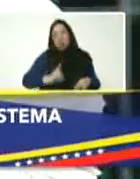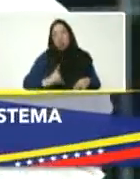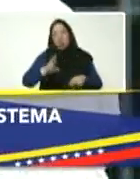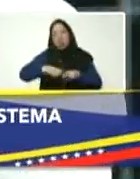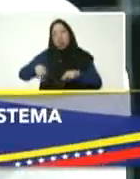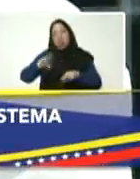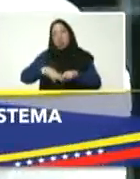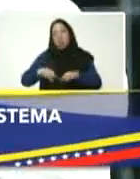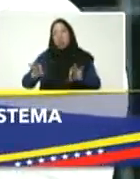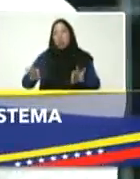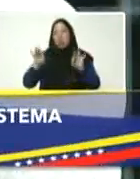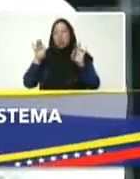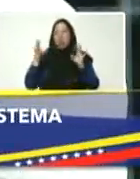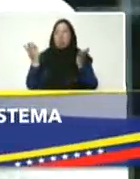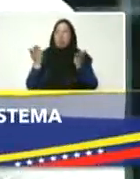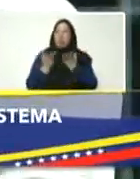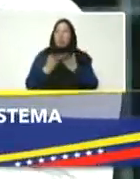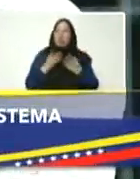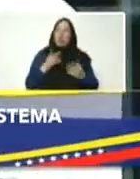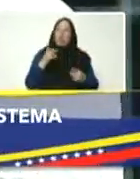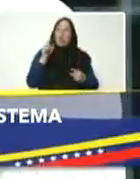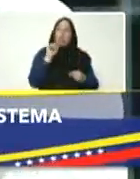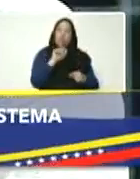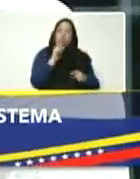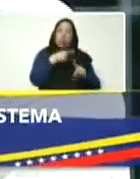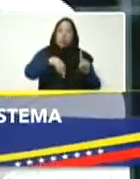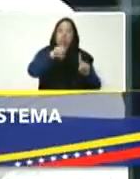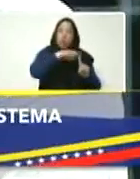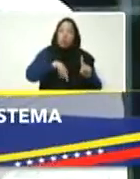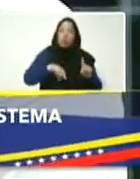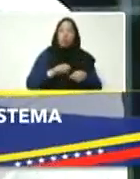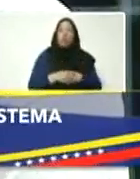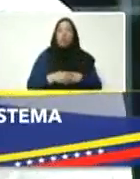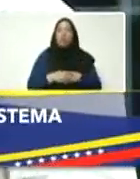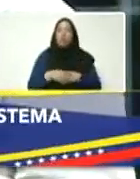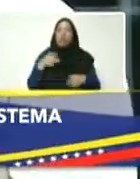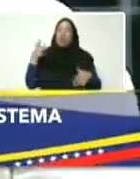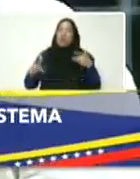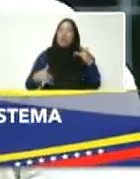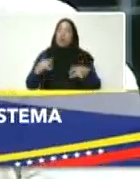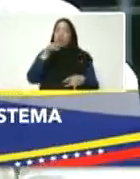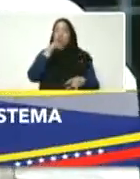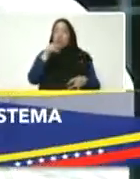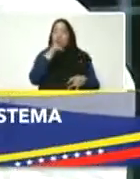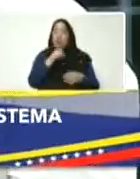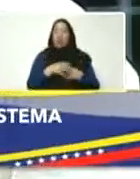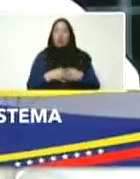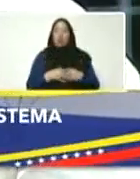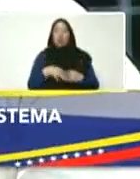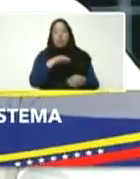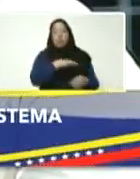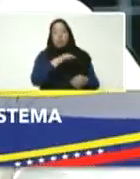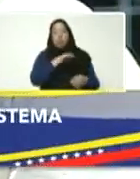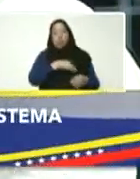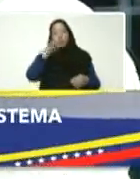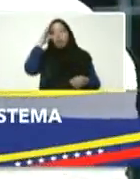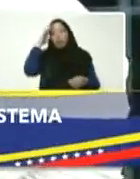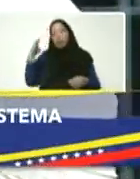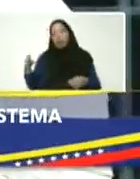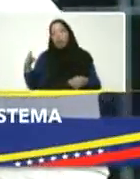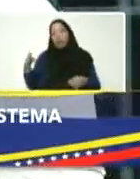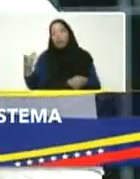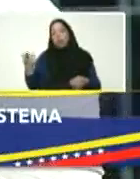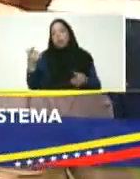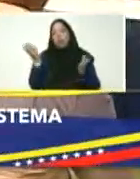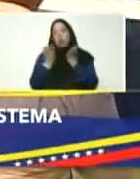en este punto y círculo, porque en este punto y círculo estamos reparando esta institución con las bricomiles. Pero también estamos recuperando